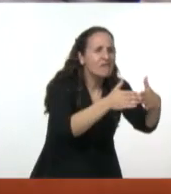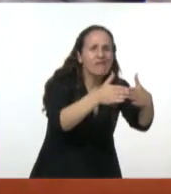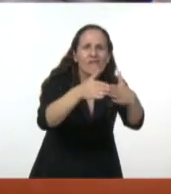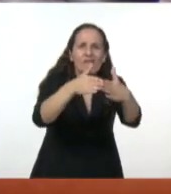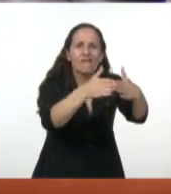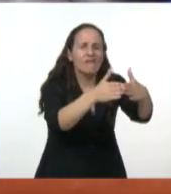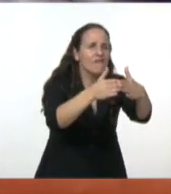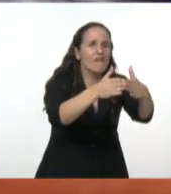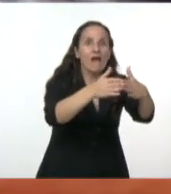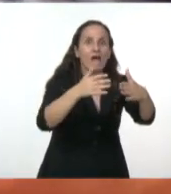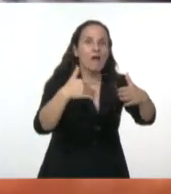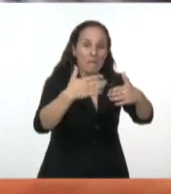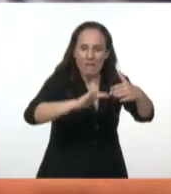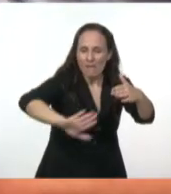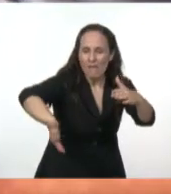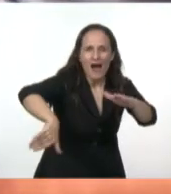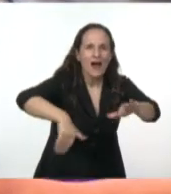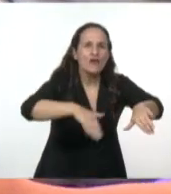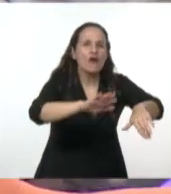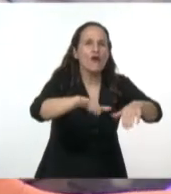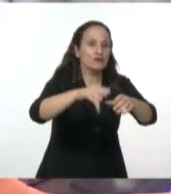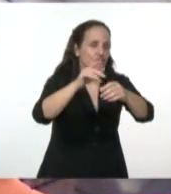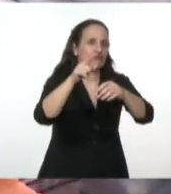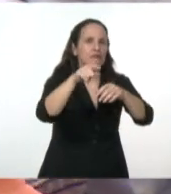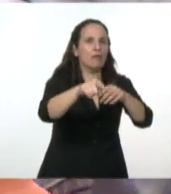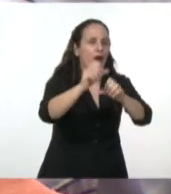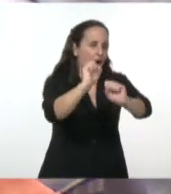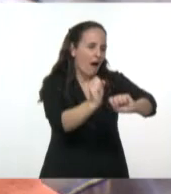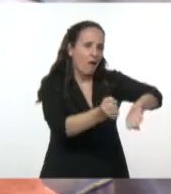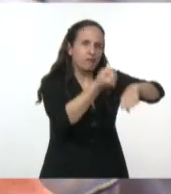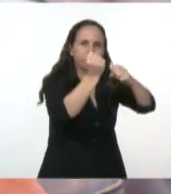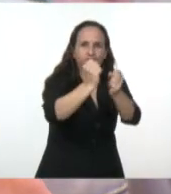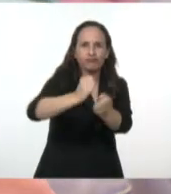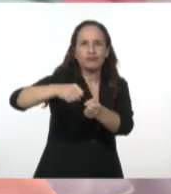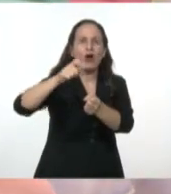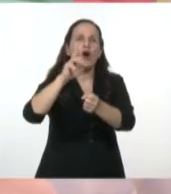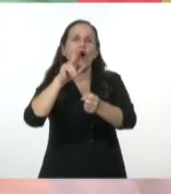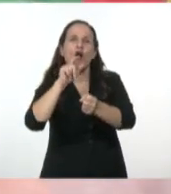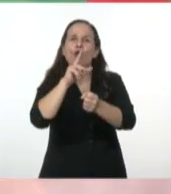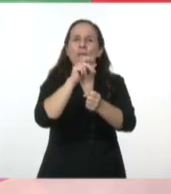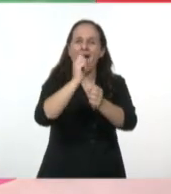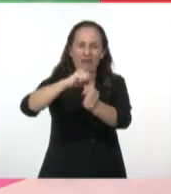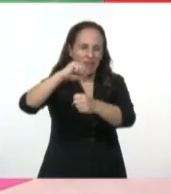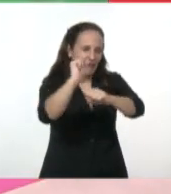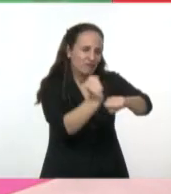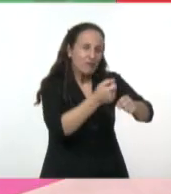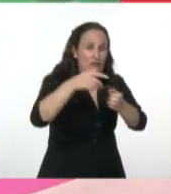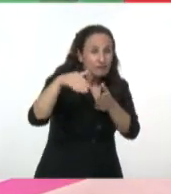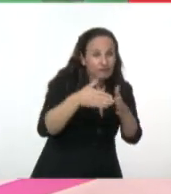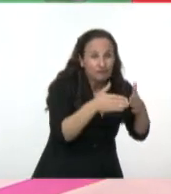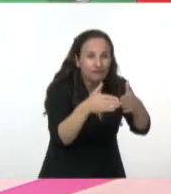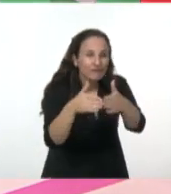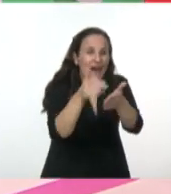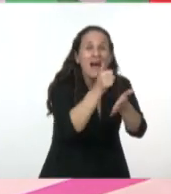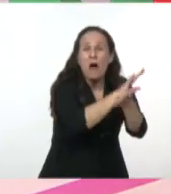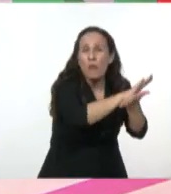ágilmente, con mis manos trémulas, dos resplandecientes remos de oro y plata, y seguir el curso de tus aguas puras hasta